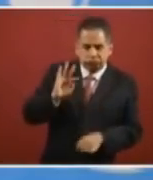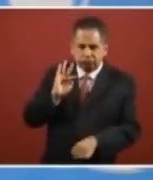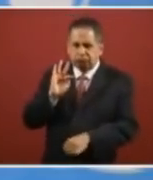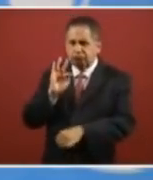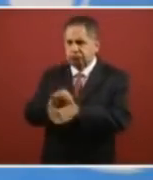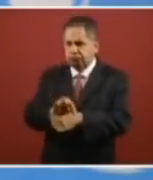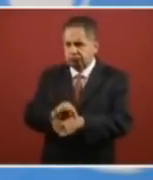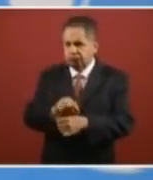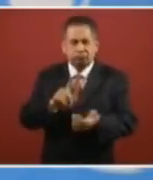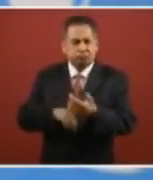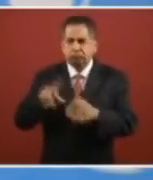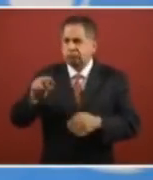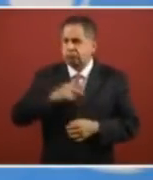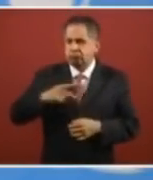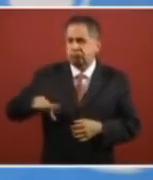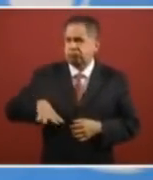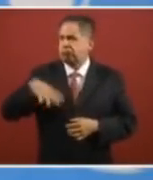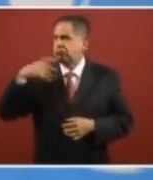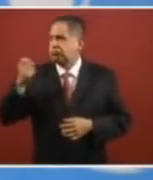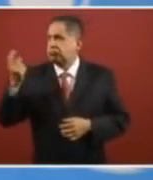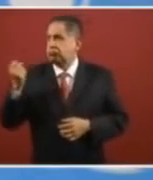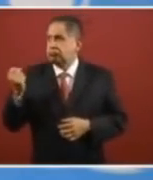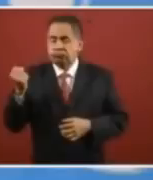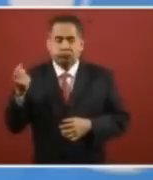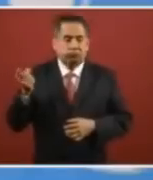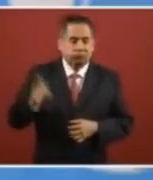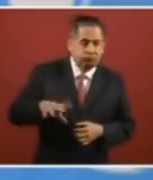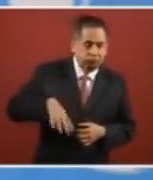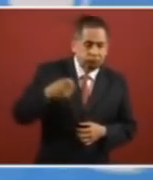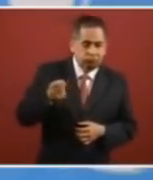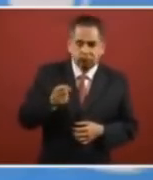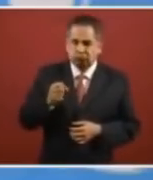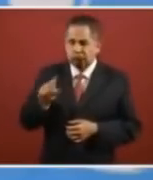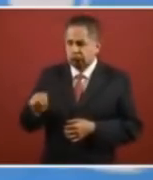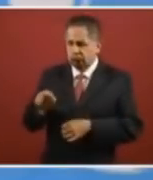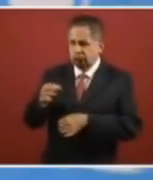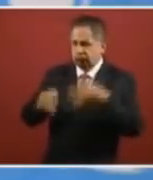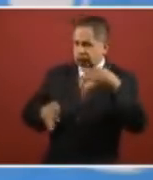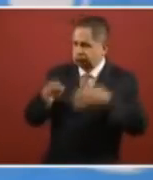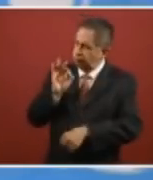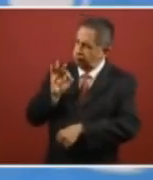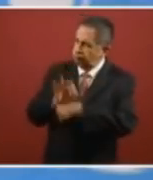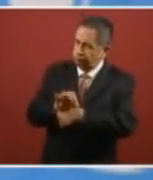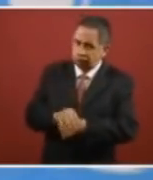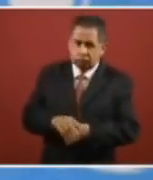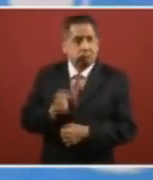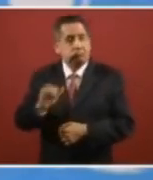los abusos que comete el fuerte. Eso era Morelos.